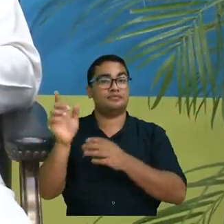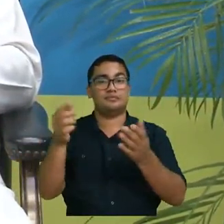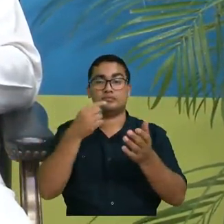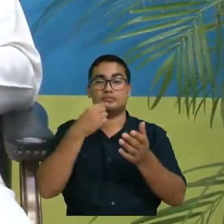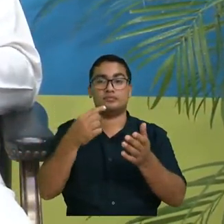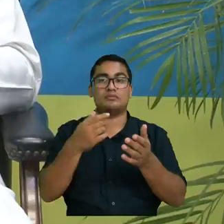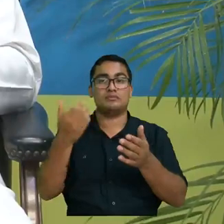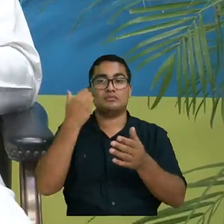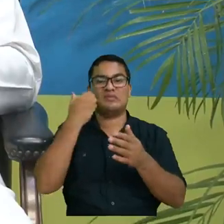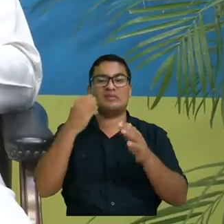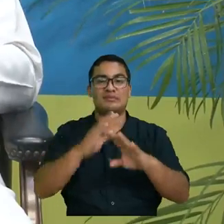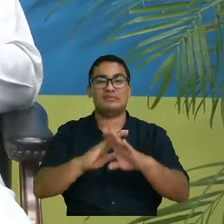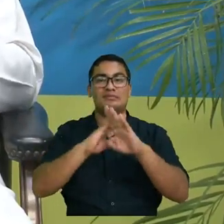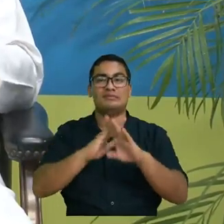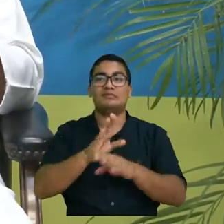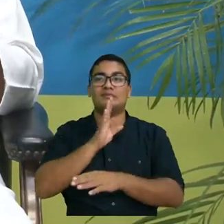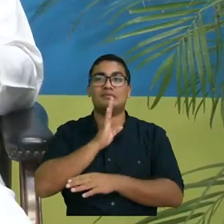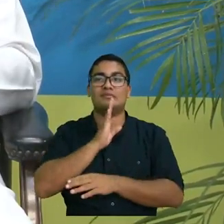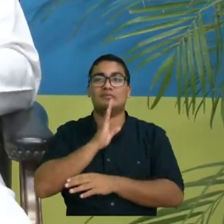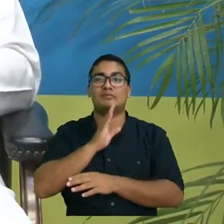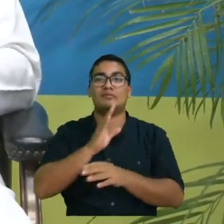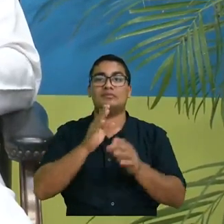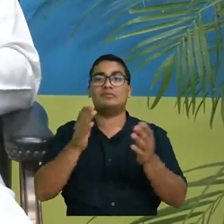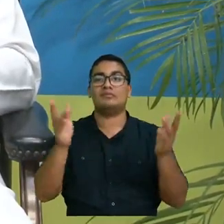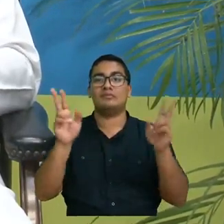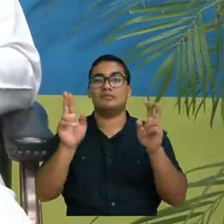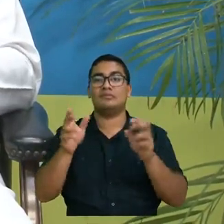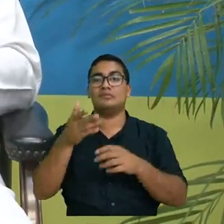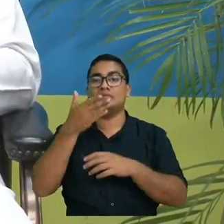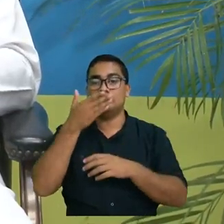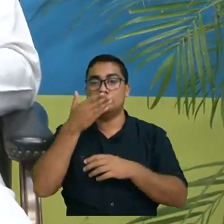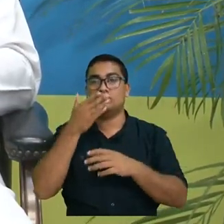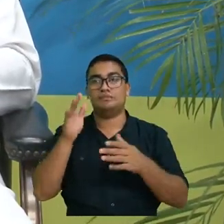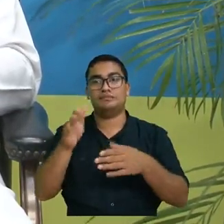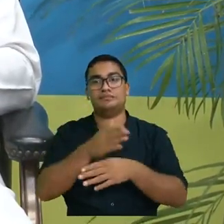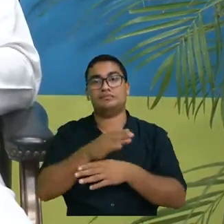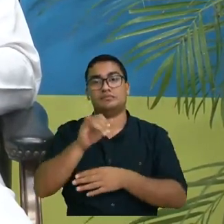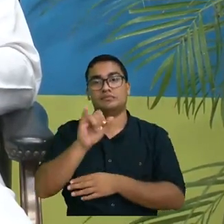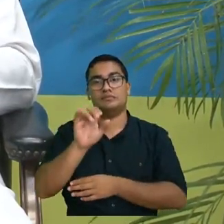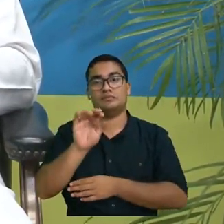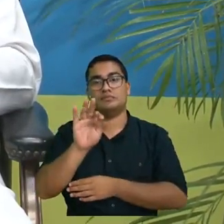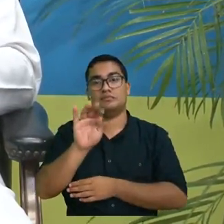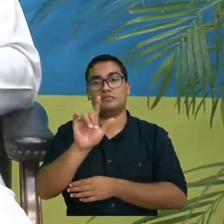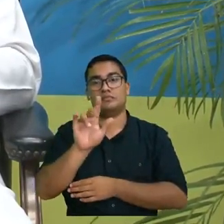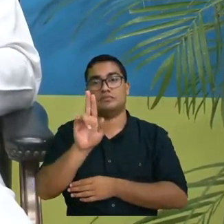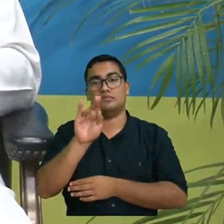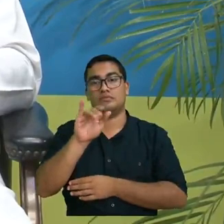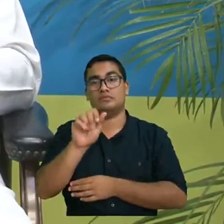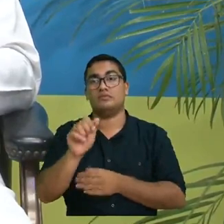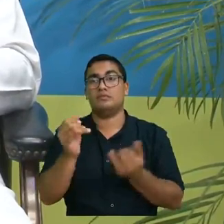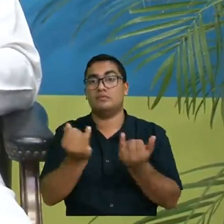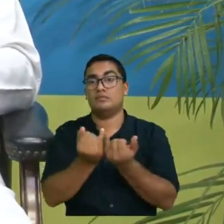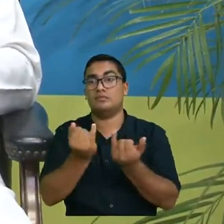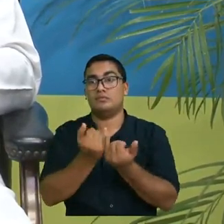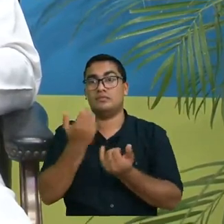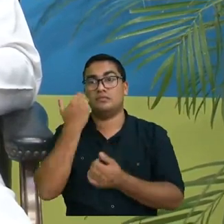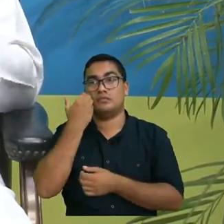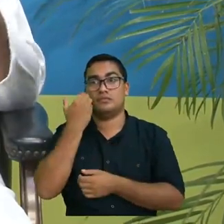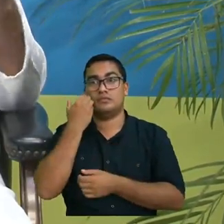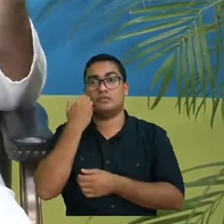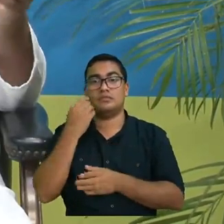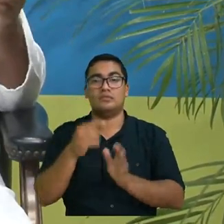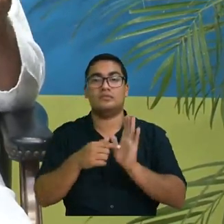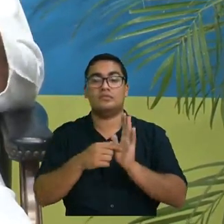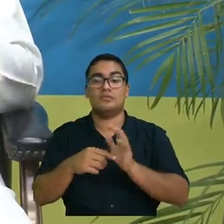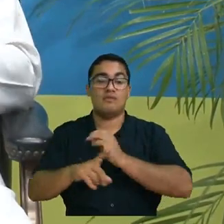Bueno, ahorita por lo que estamos hablando de lo que son las enfermedades respiratorias, tipo influenza, pero también tenemos enfermedades como la leptospirosis,